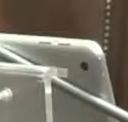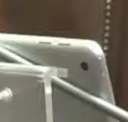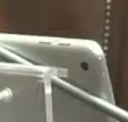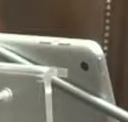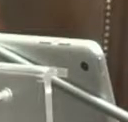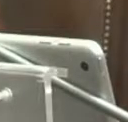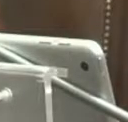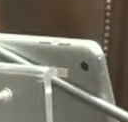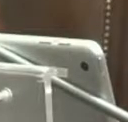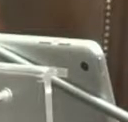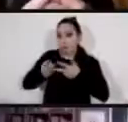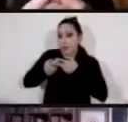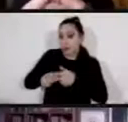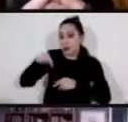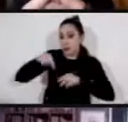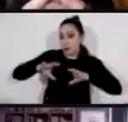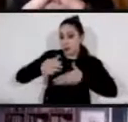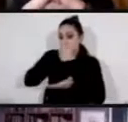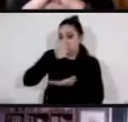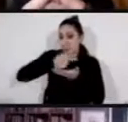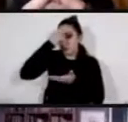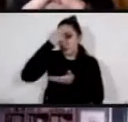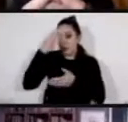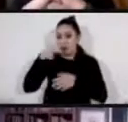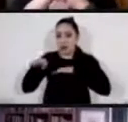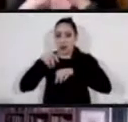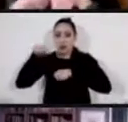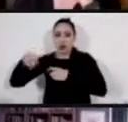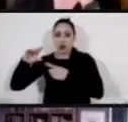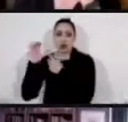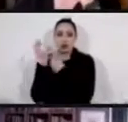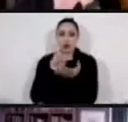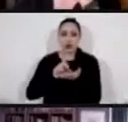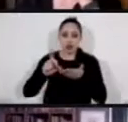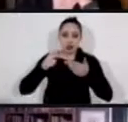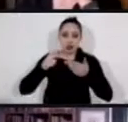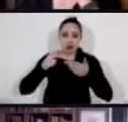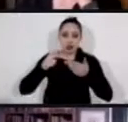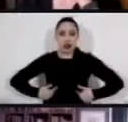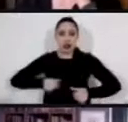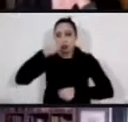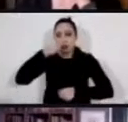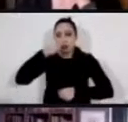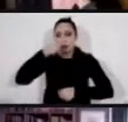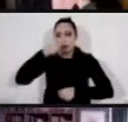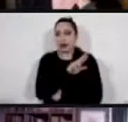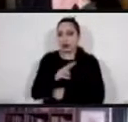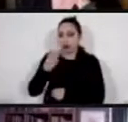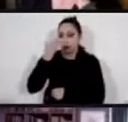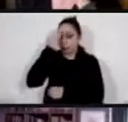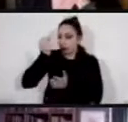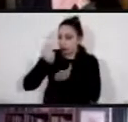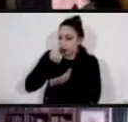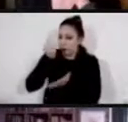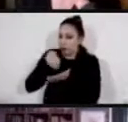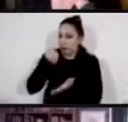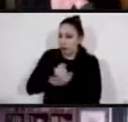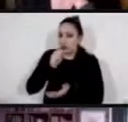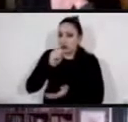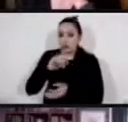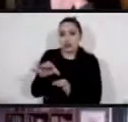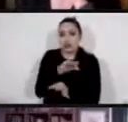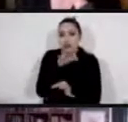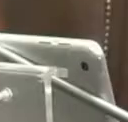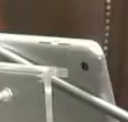legislatura, trabajamos en la Comisión de Derechos Culturales para consolidar este reconocimiento con adecuaciones a su marco